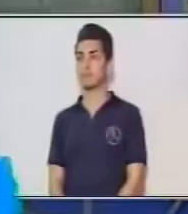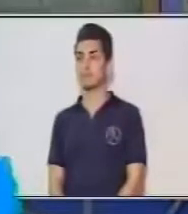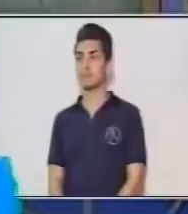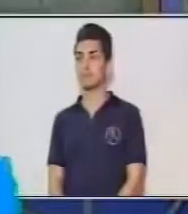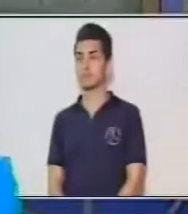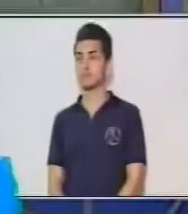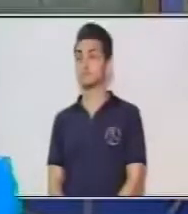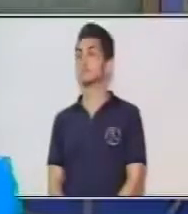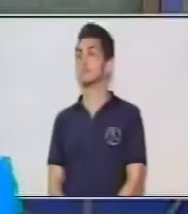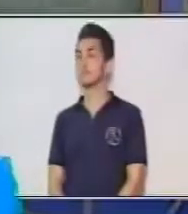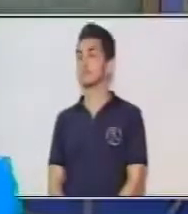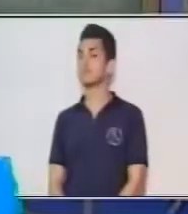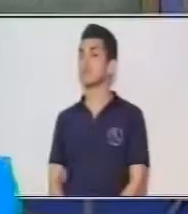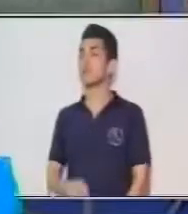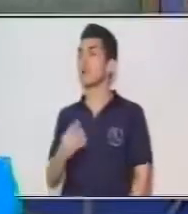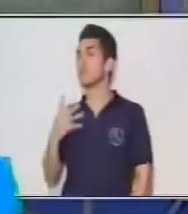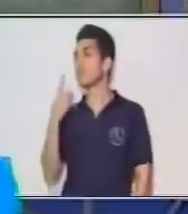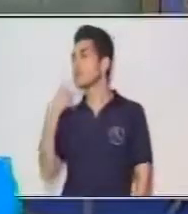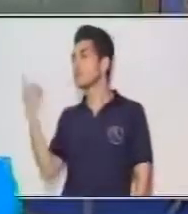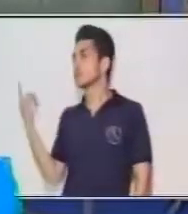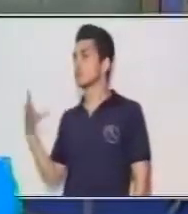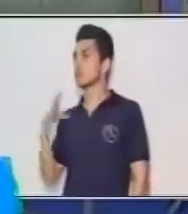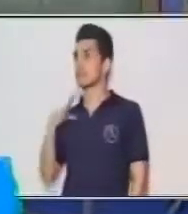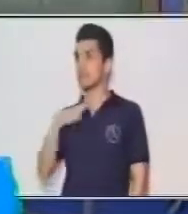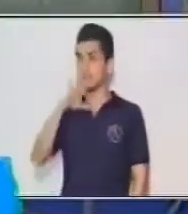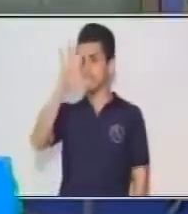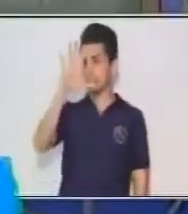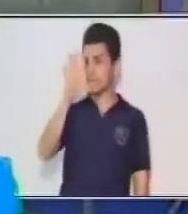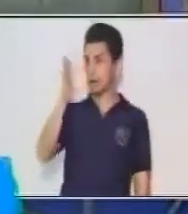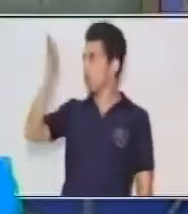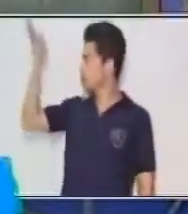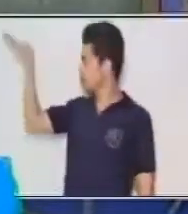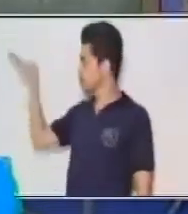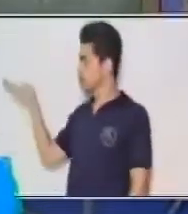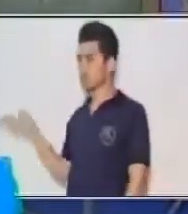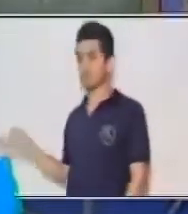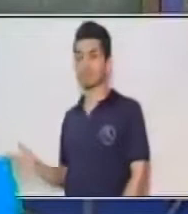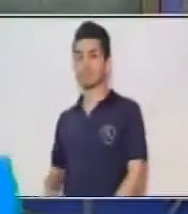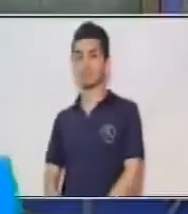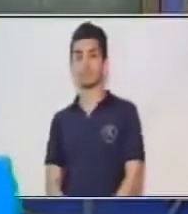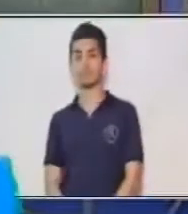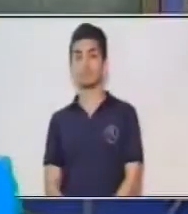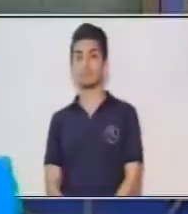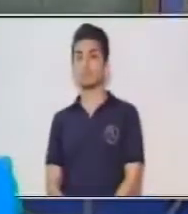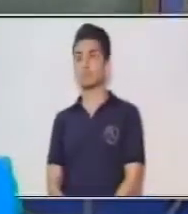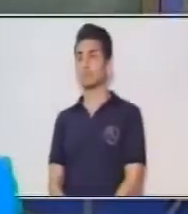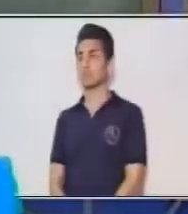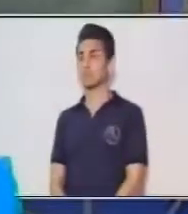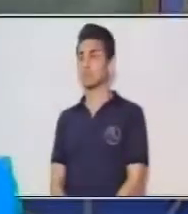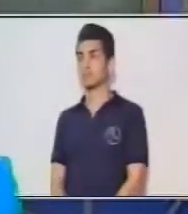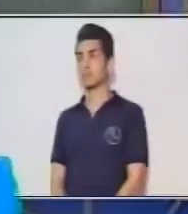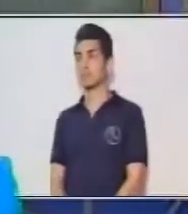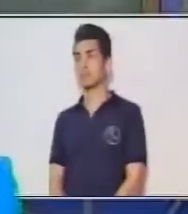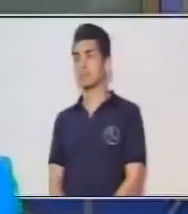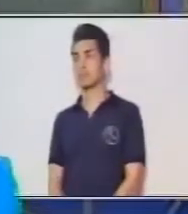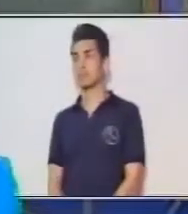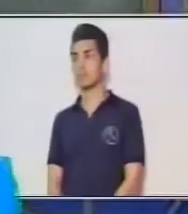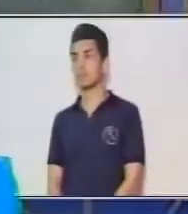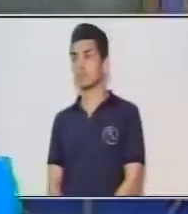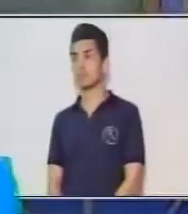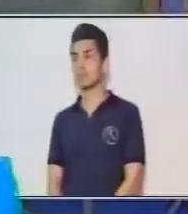¿Cuántos presentamos acá? Presentamos 5. Excelente. ¿Cómo formarías tú el